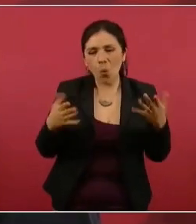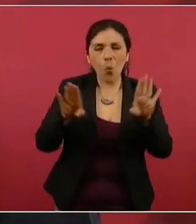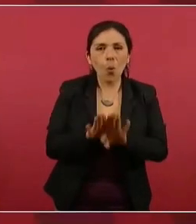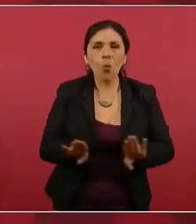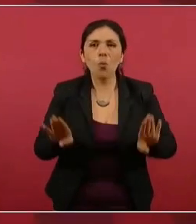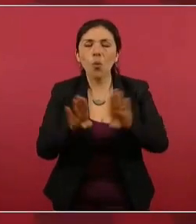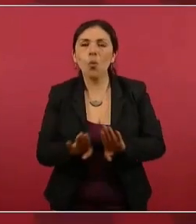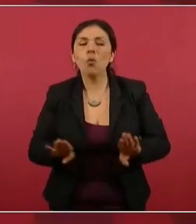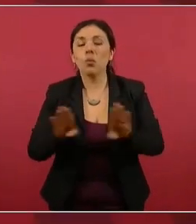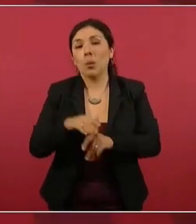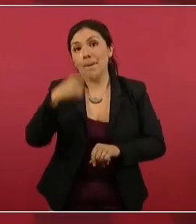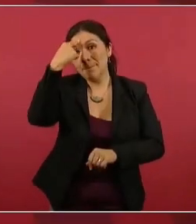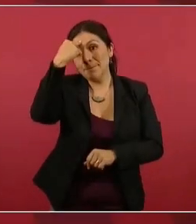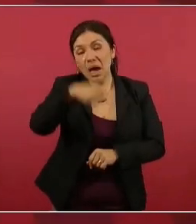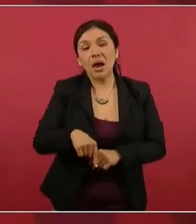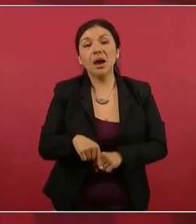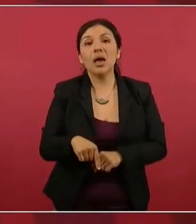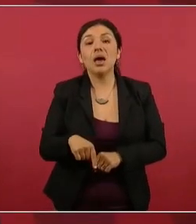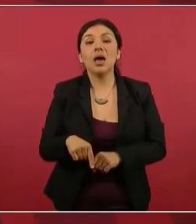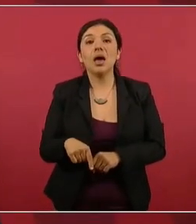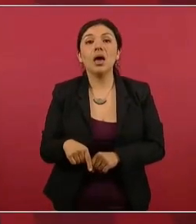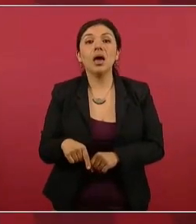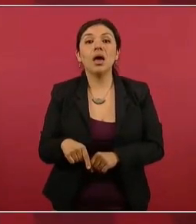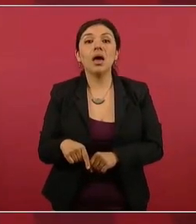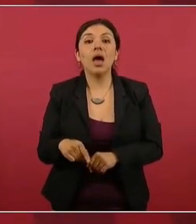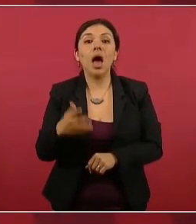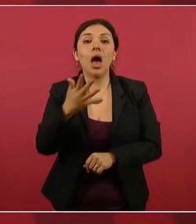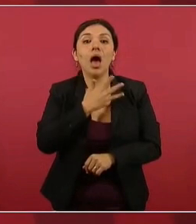de que tengamos